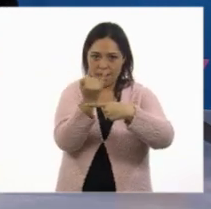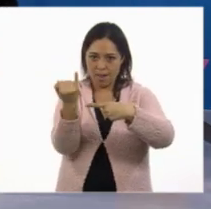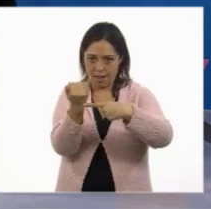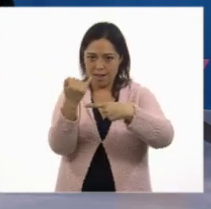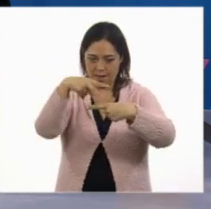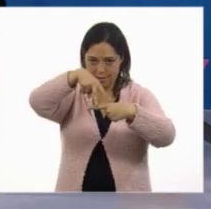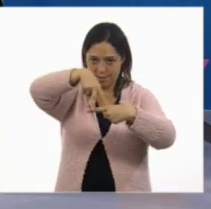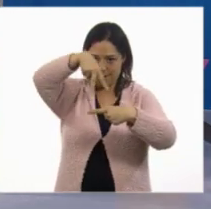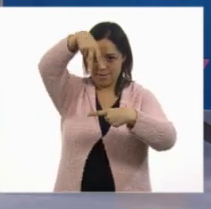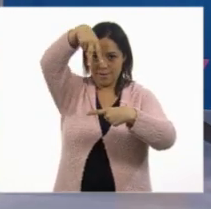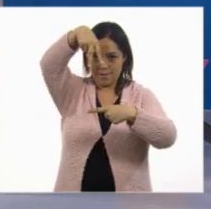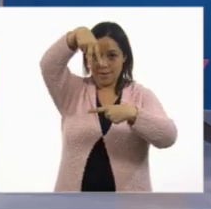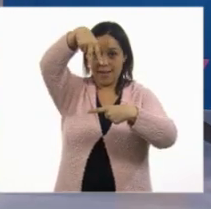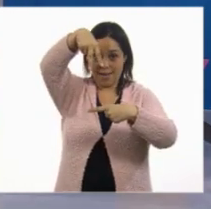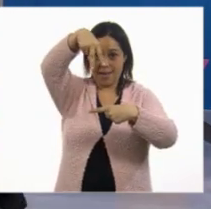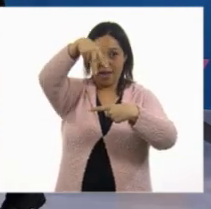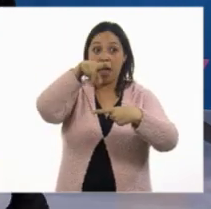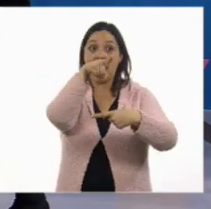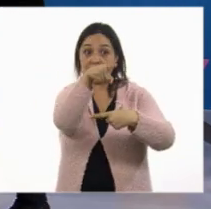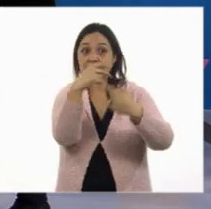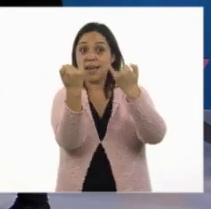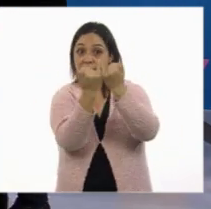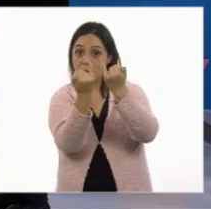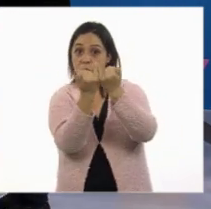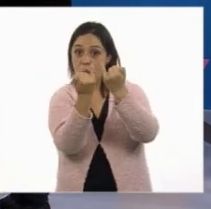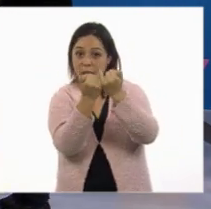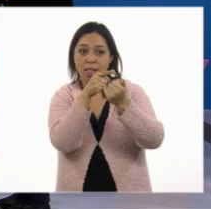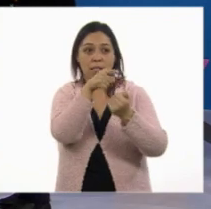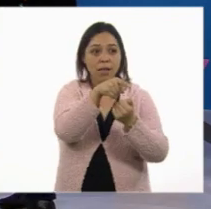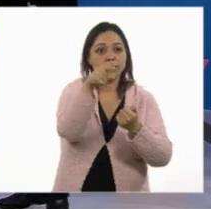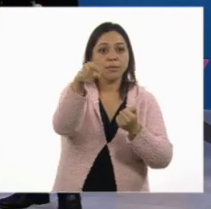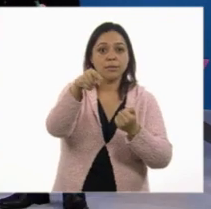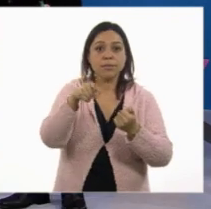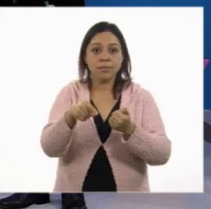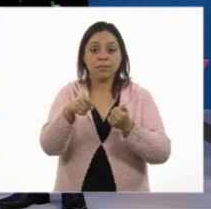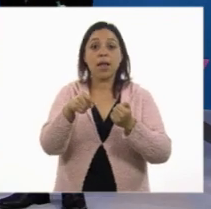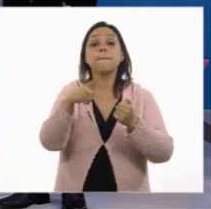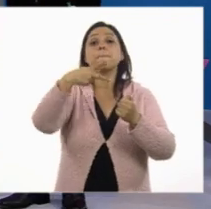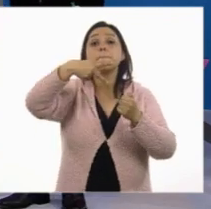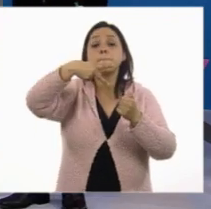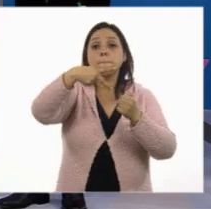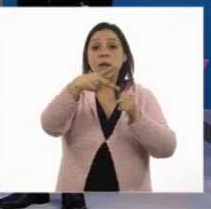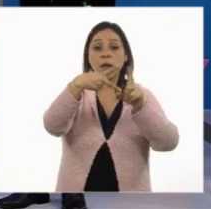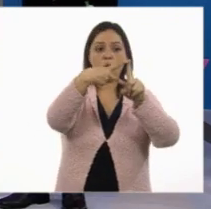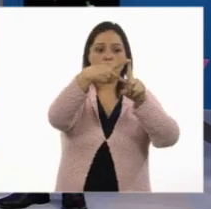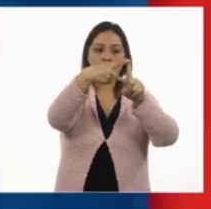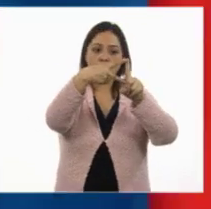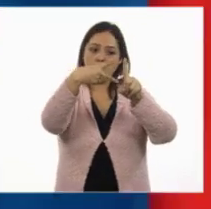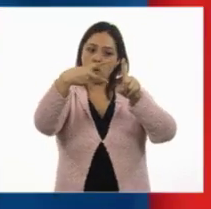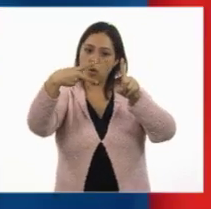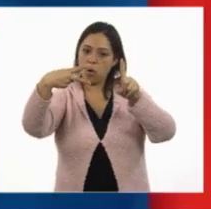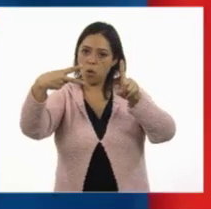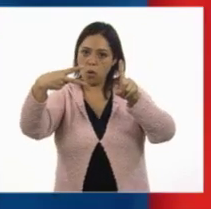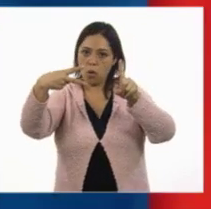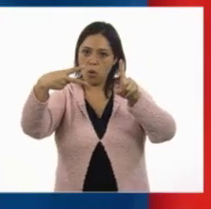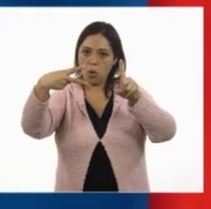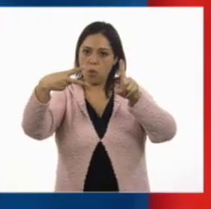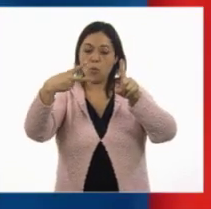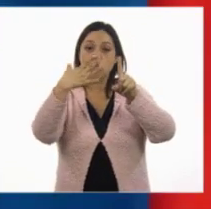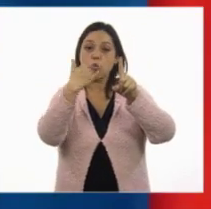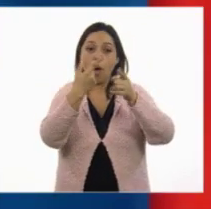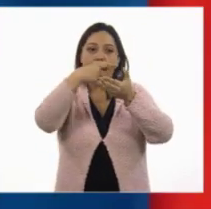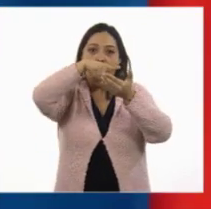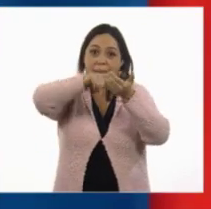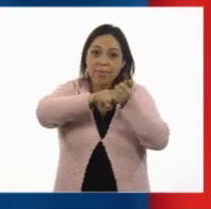iguales. Muy bien, este también tiene dos lados iguales. Y no es un triángulo rectángulo, es decir, no tiene un ángulo recto, no tiene una L.